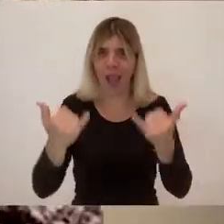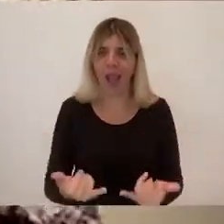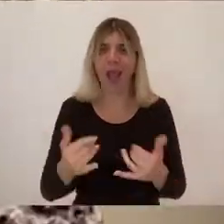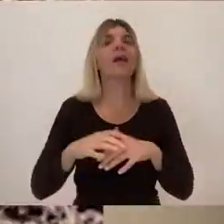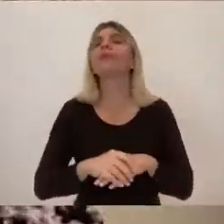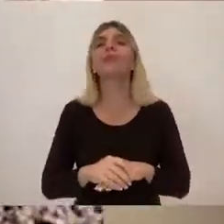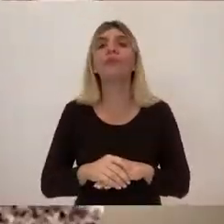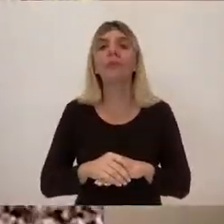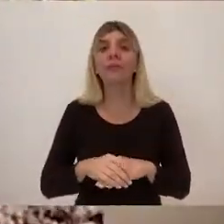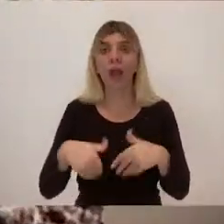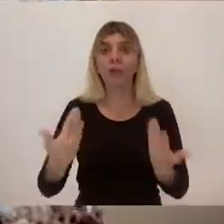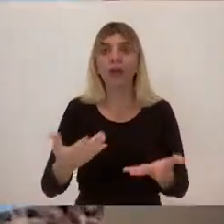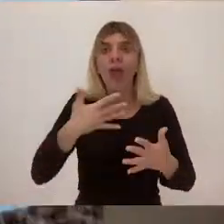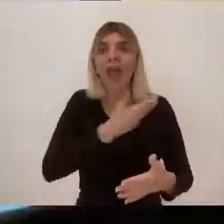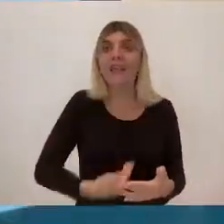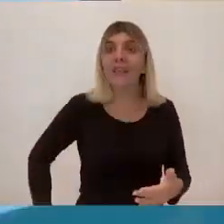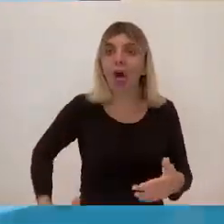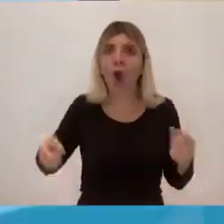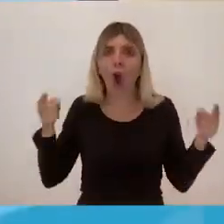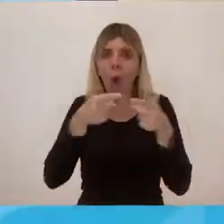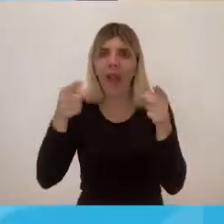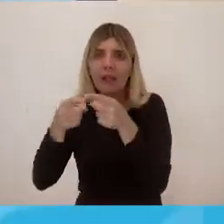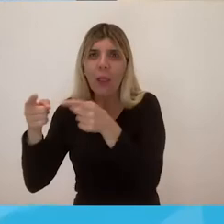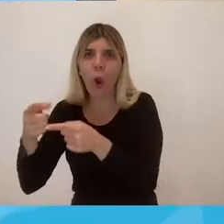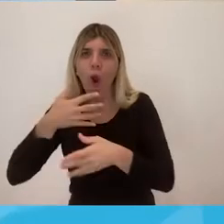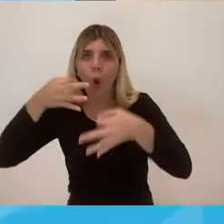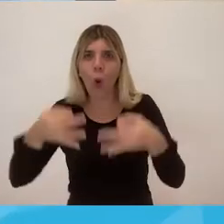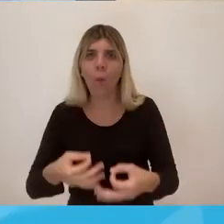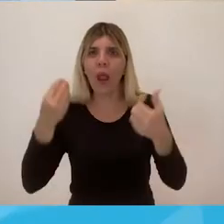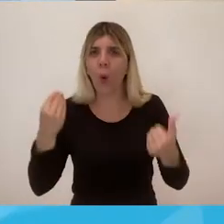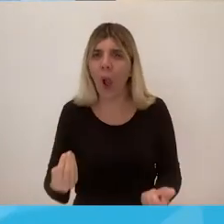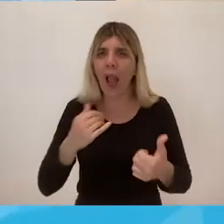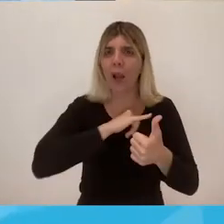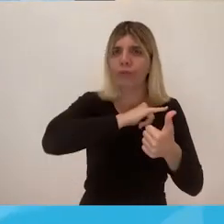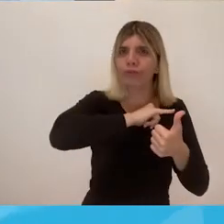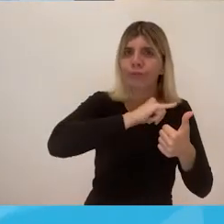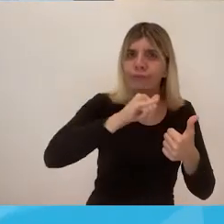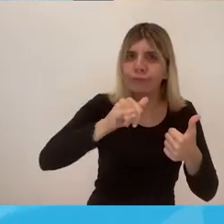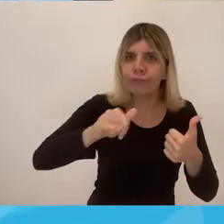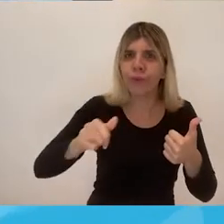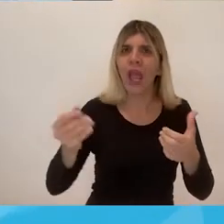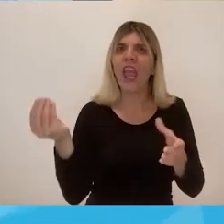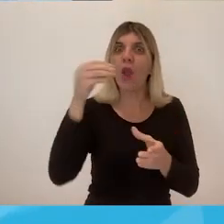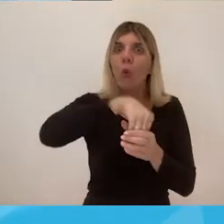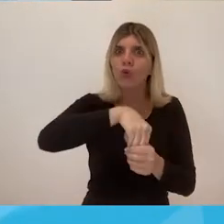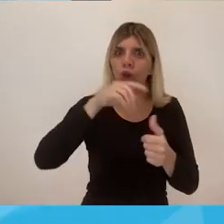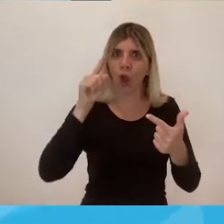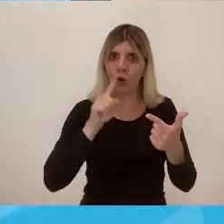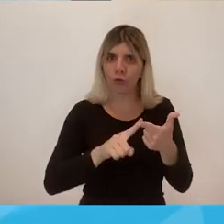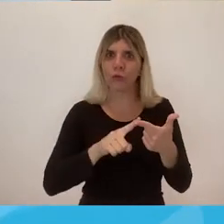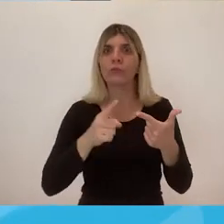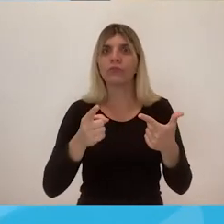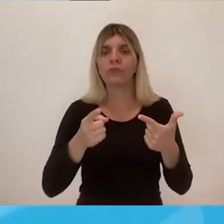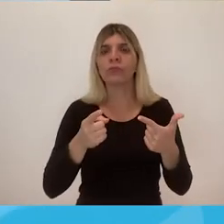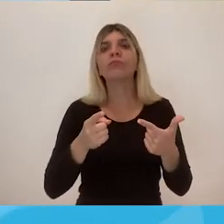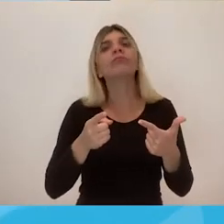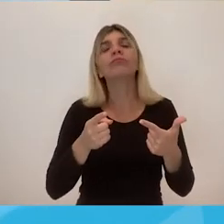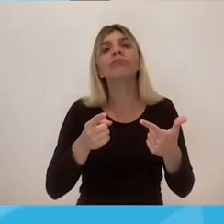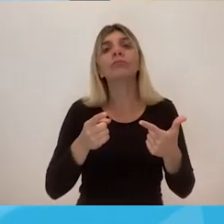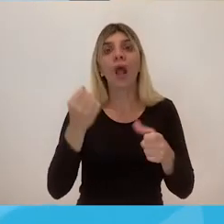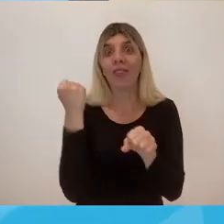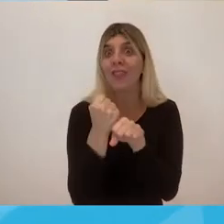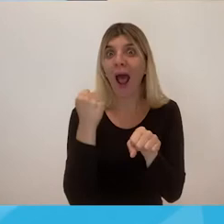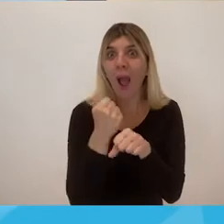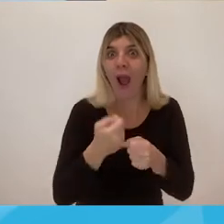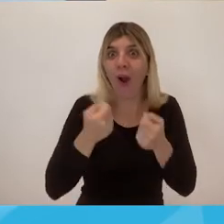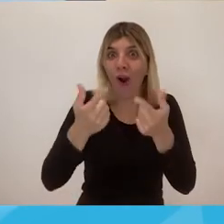fortalece la presencia del Estado. El Estado de esta forma cumple con varios objetivos. Promover la